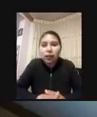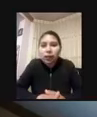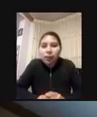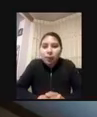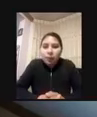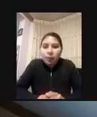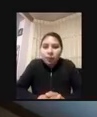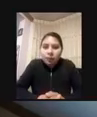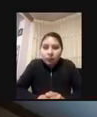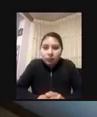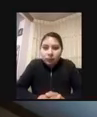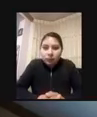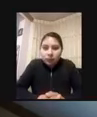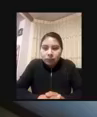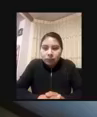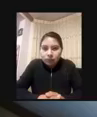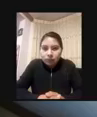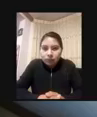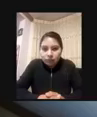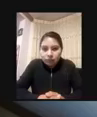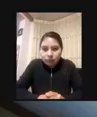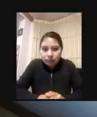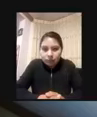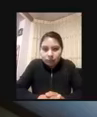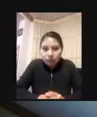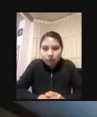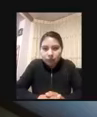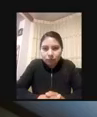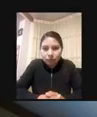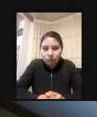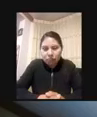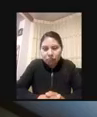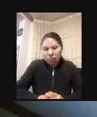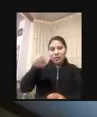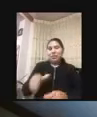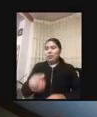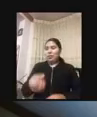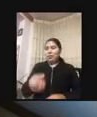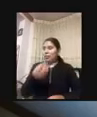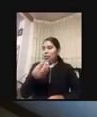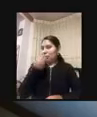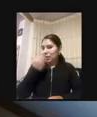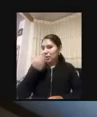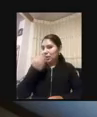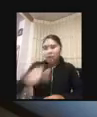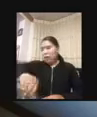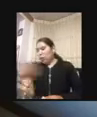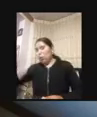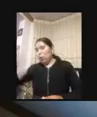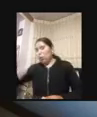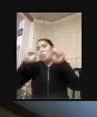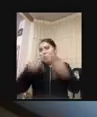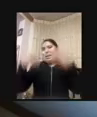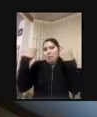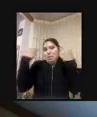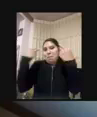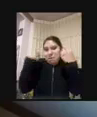Actividades de venta. También no solamente hacemos alimentos, también hacemos actividades de venta dentro de nuestro centro,